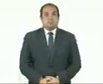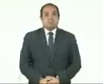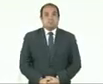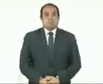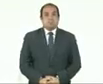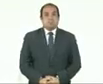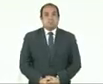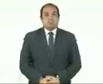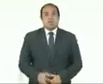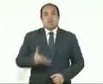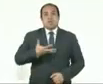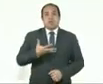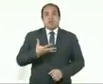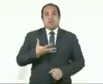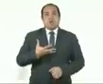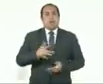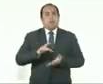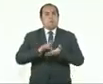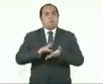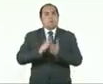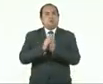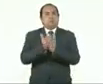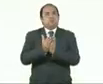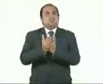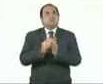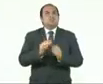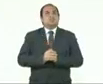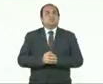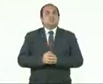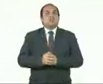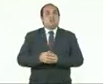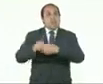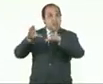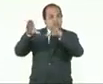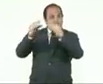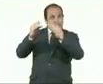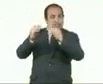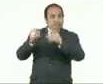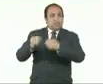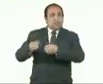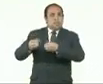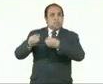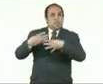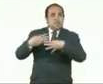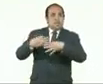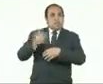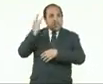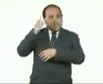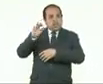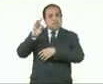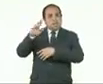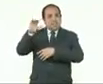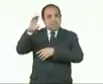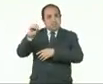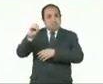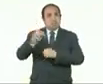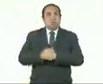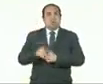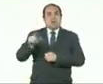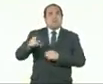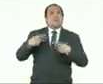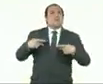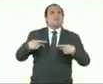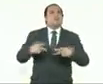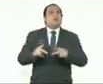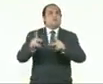del Evangelio, de acuerdo con la enseñanza que nos ha dejado San Francisco de Asís, un gran